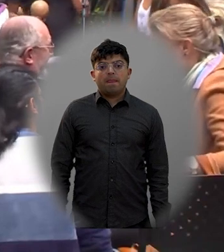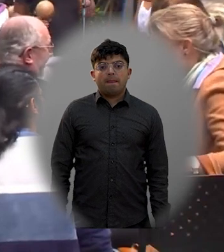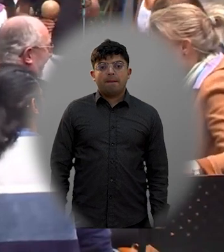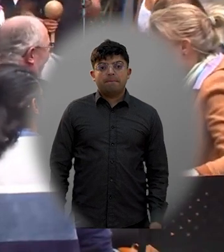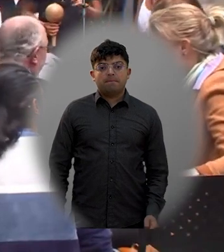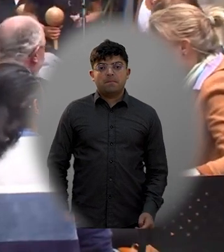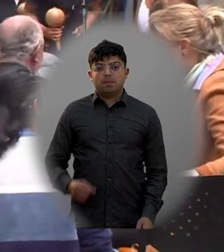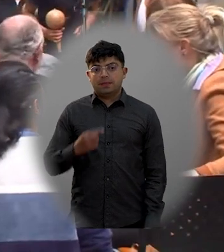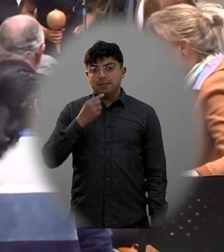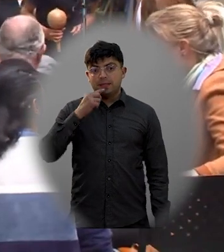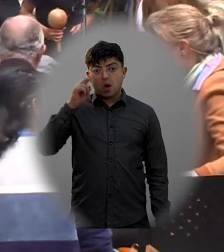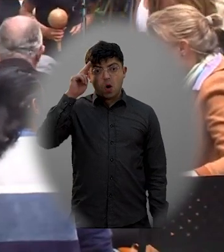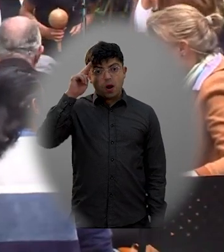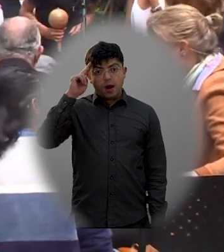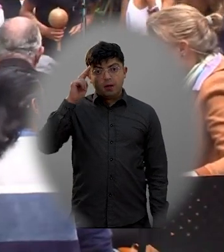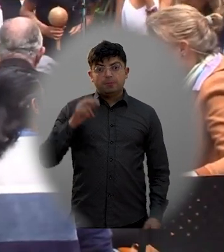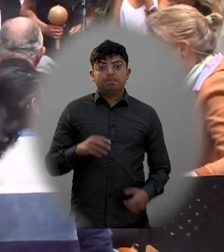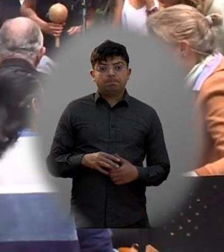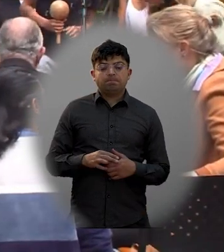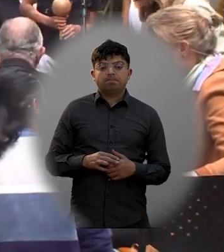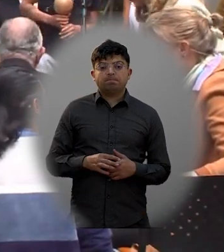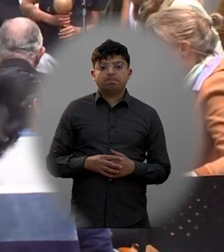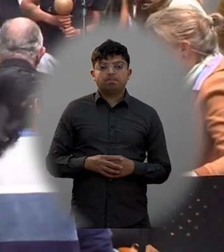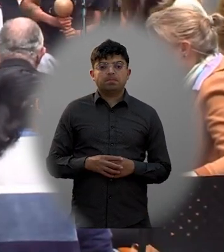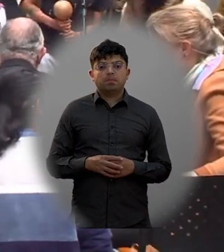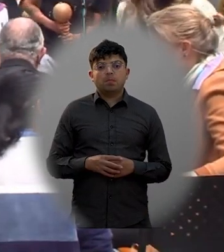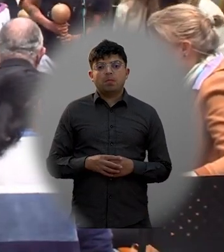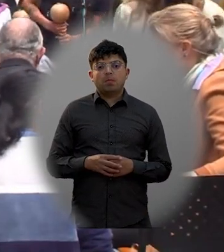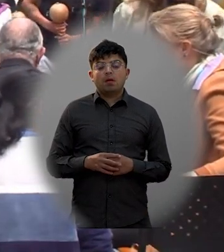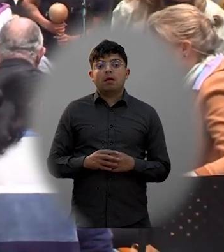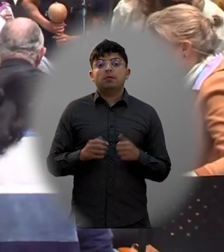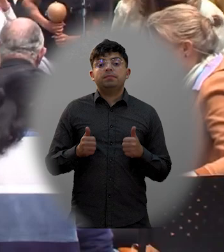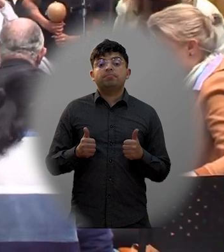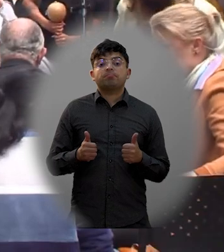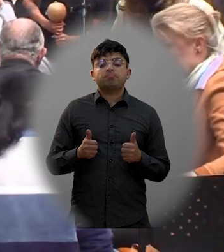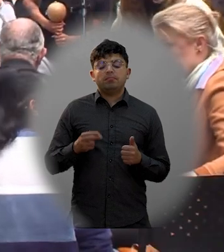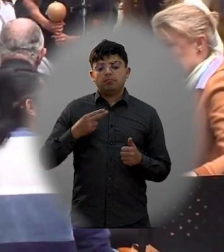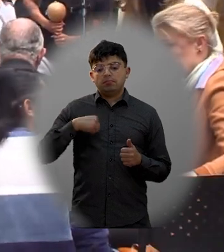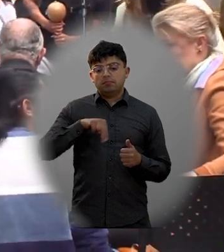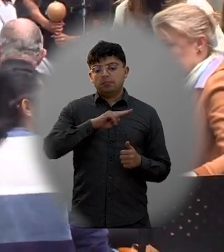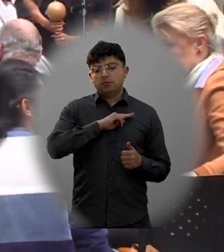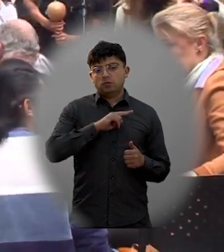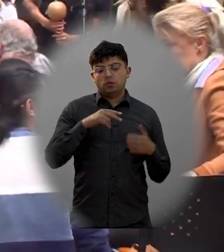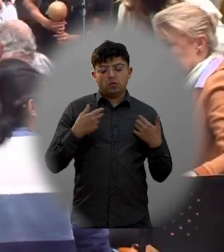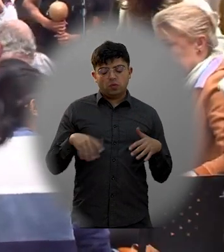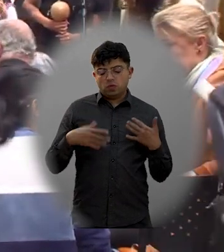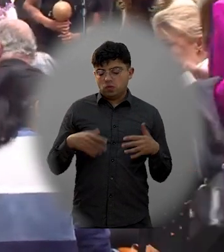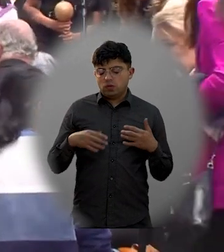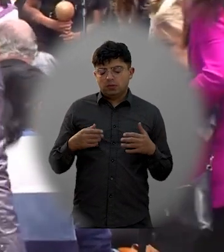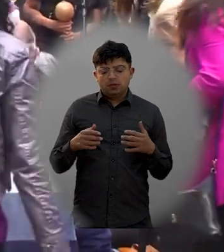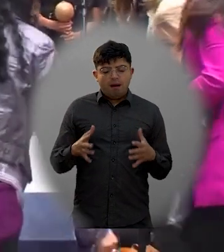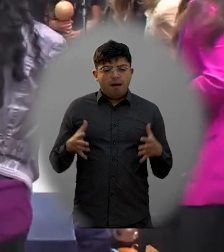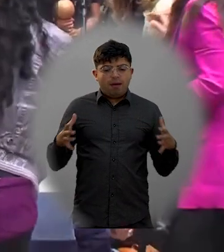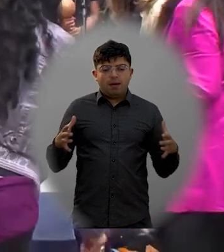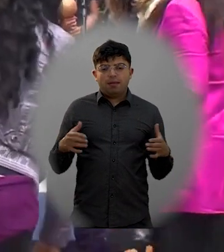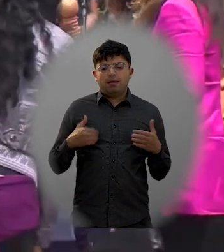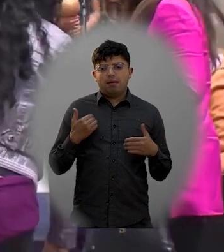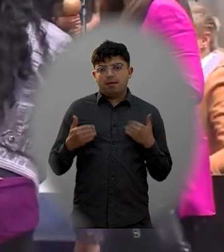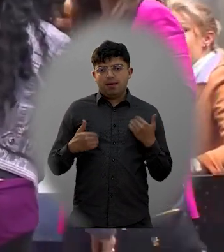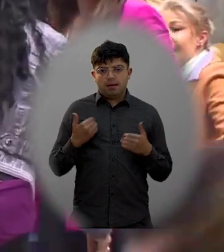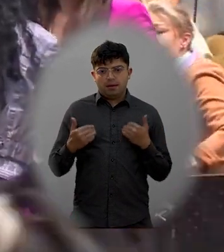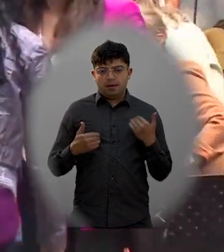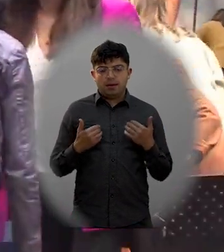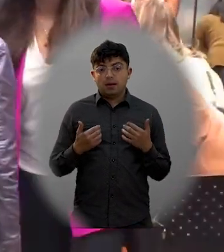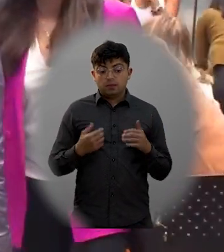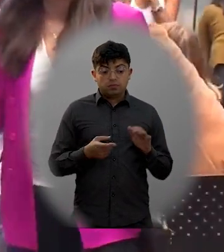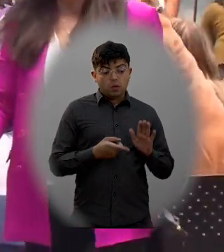Hola, así. Ah, sí, sí, sí, sí, sí, sí. Bueno, para nosotros es una inmensa alegría